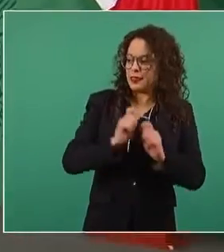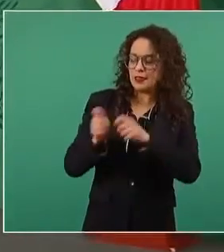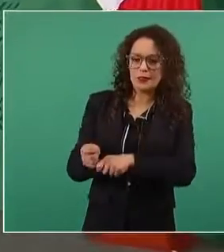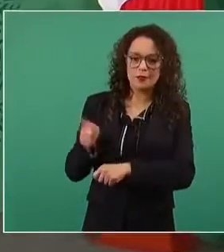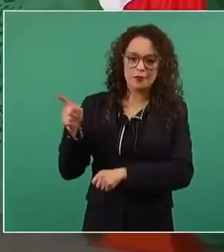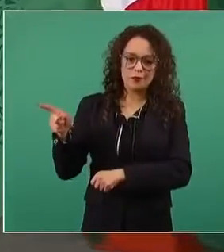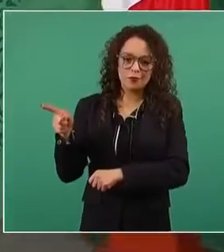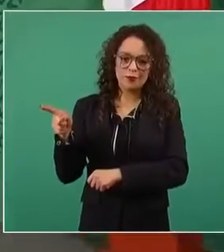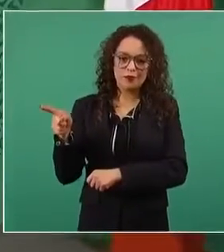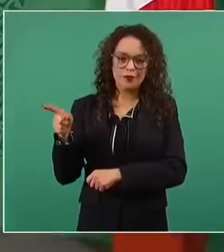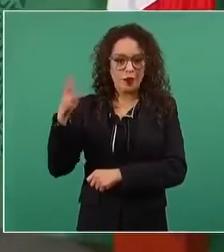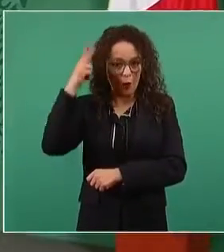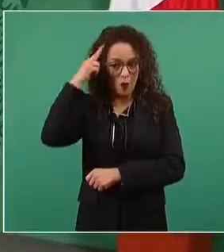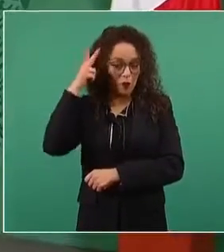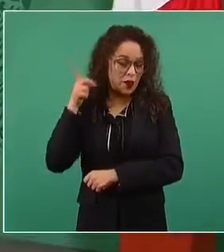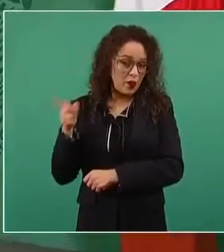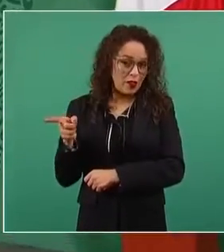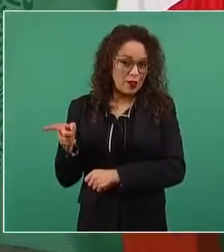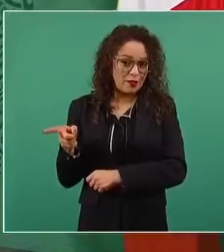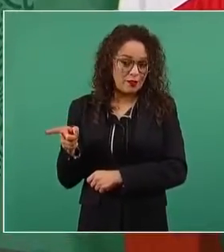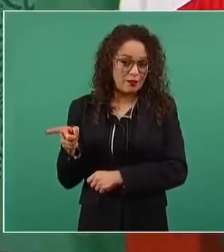compadre, Porfirio Díaz.